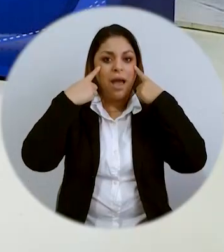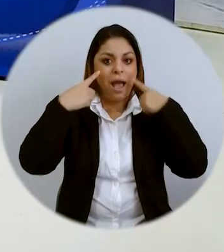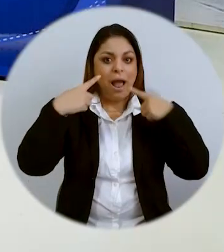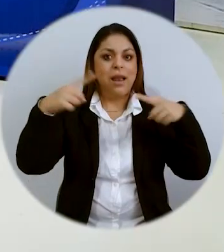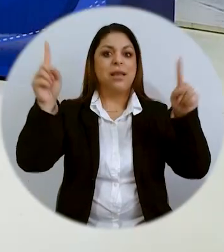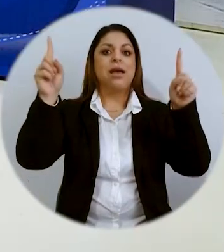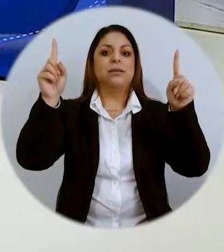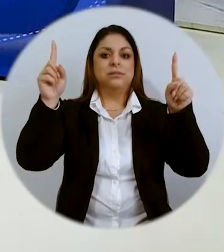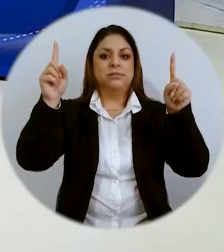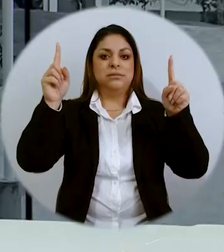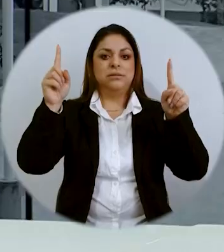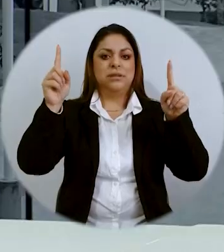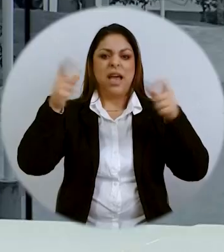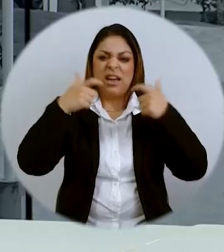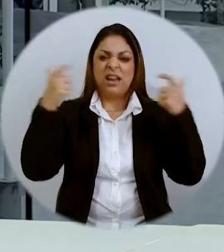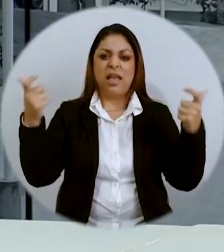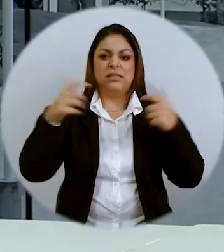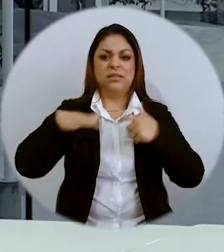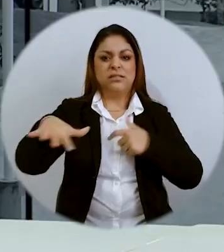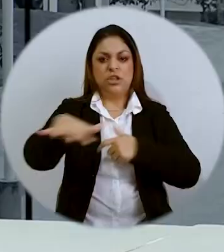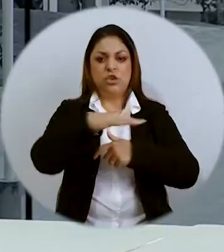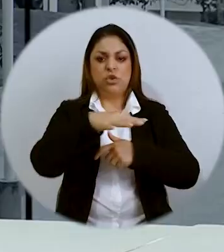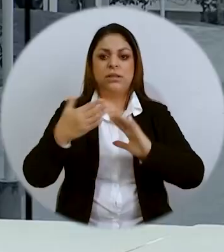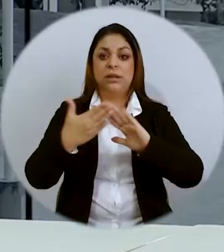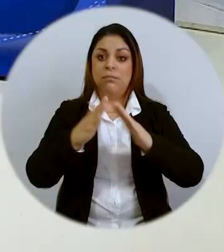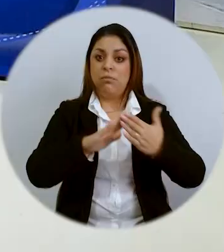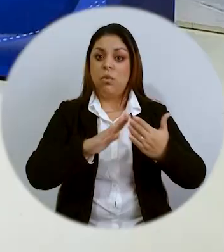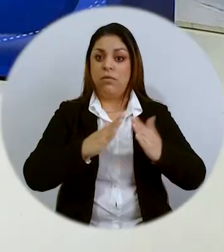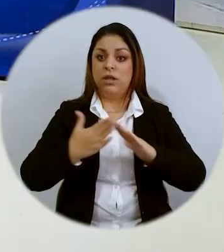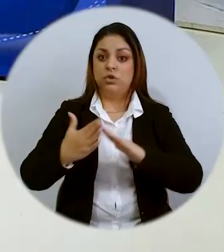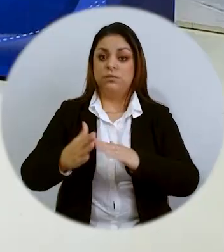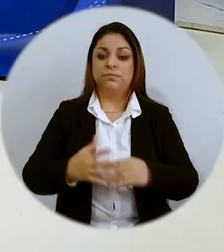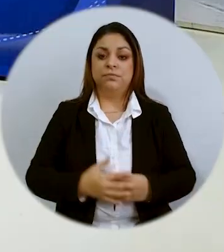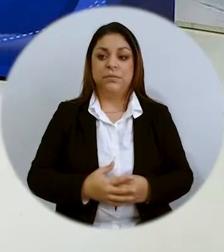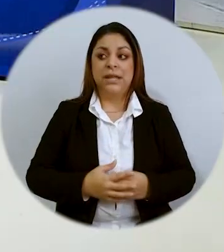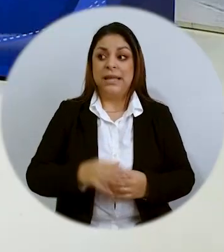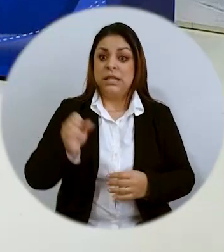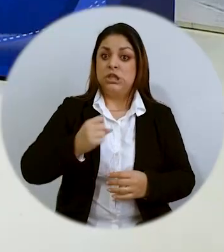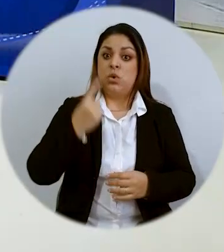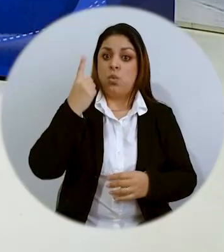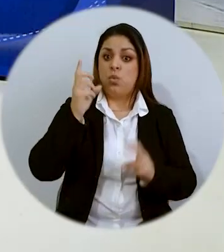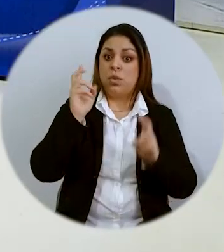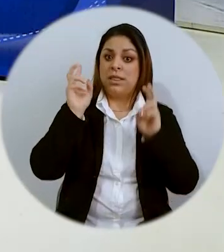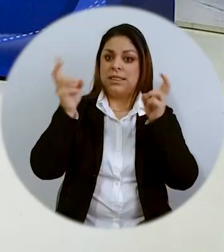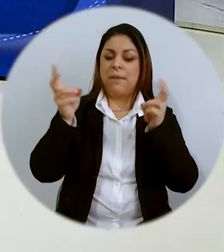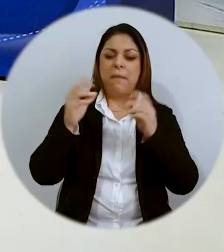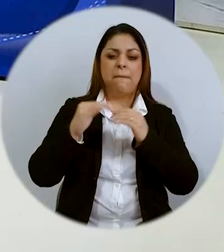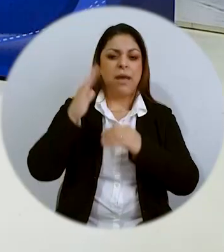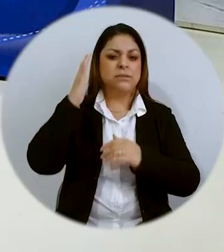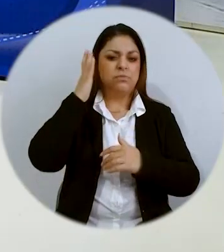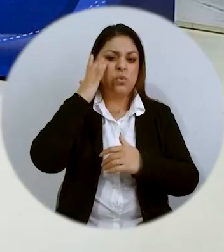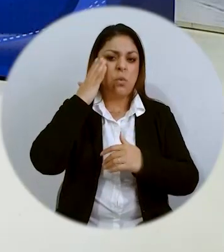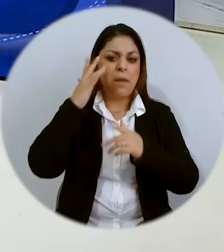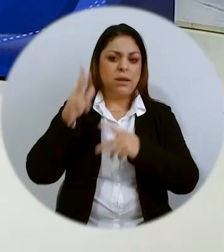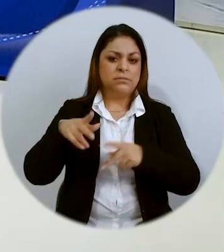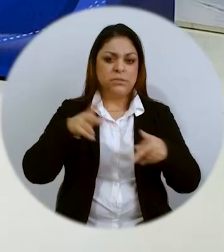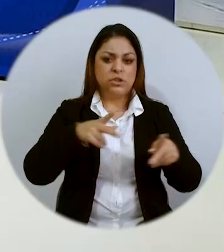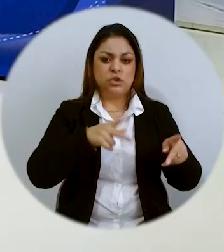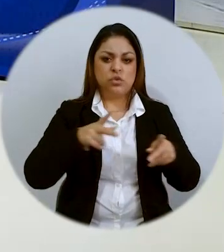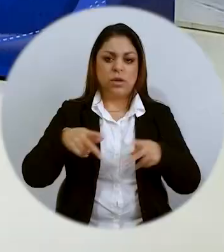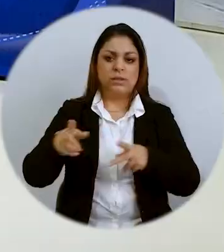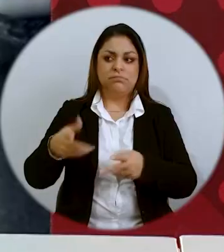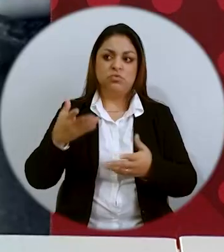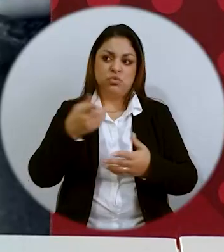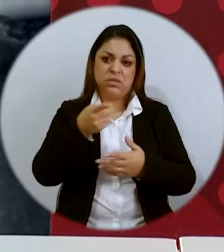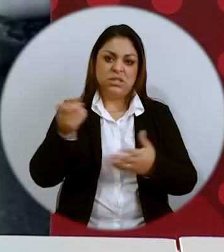a amplios sectores de la población. Sí, y uno de los temas que tal vez más preocupa a la gente